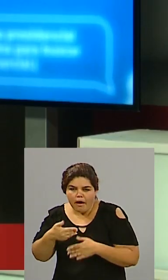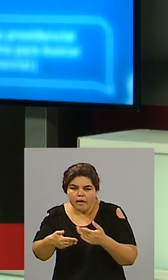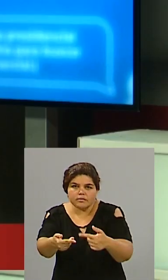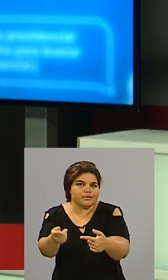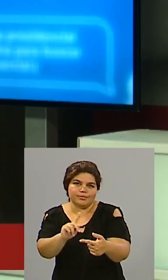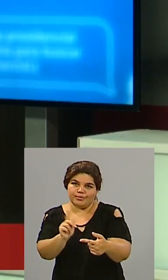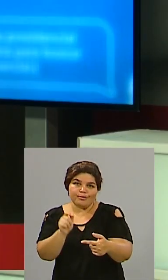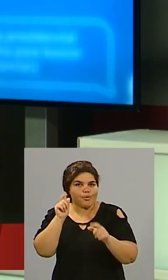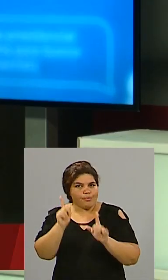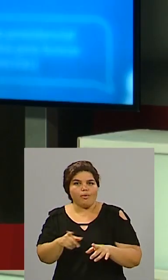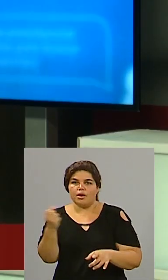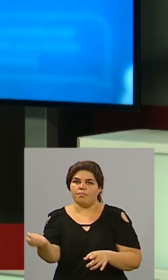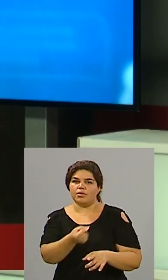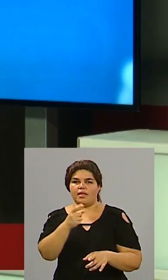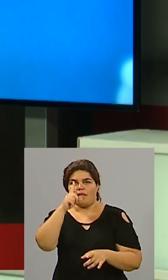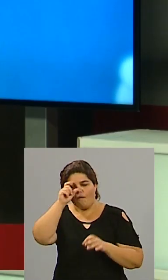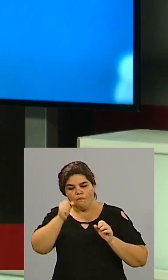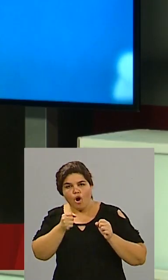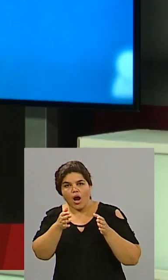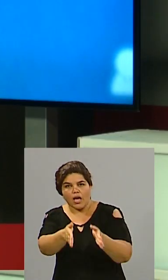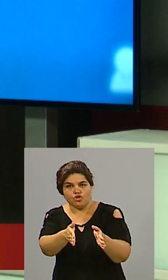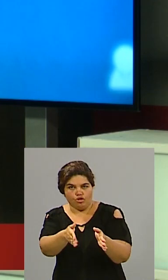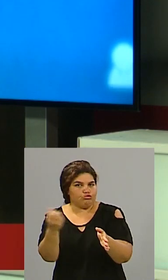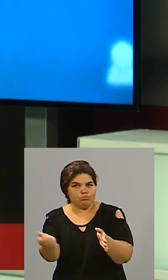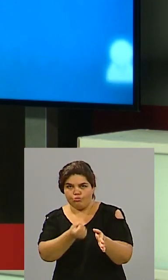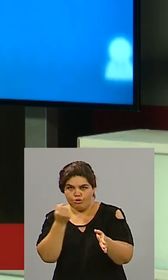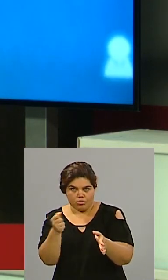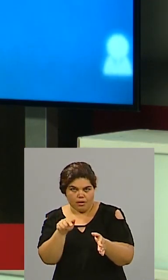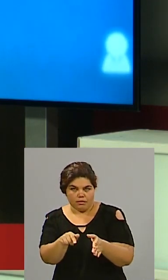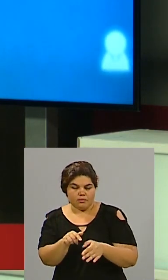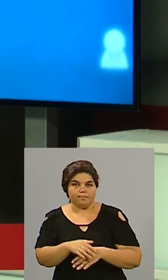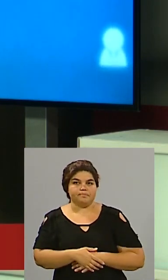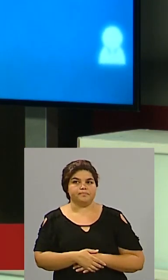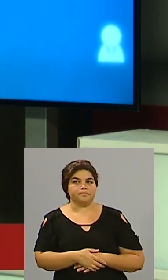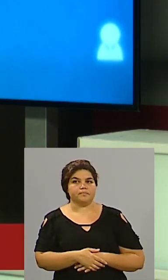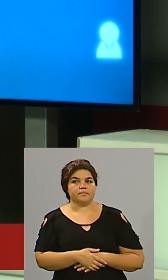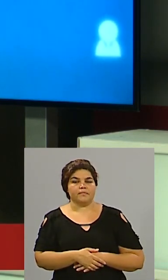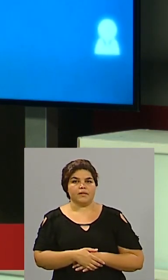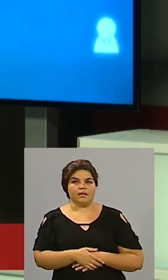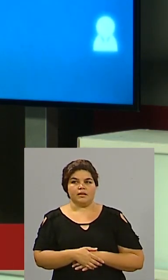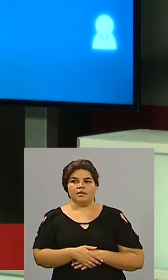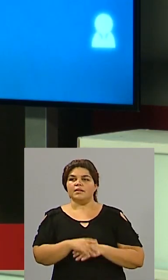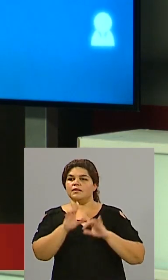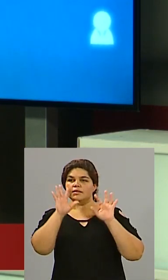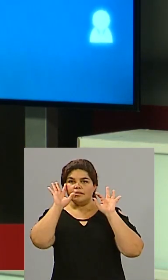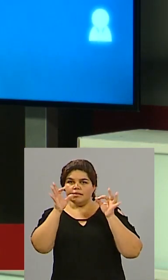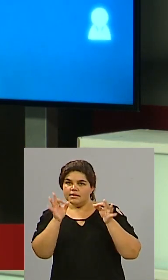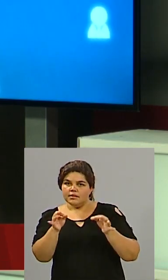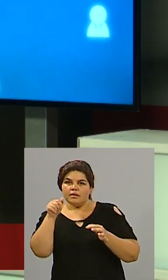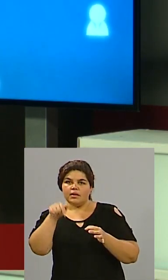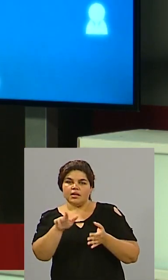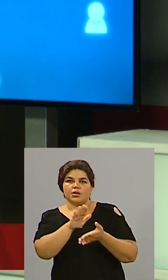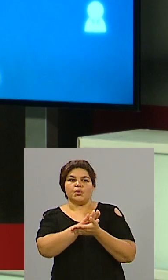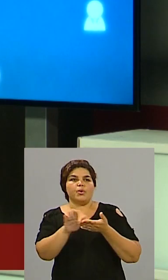¿Qué presupuesto tienen pensados para...? Sabemos que el tema presupuesto puede llegar a tener alguna modificación a partir de las novedades que haya en las próximas horas con el